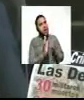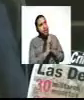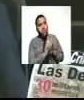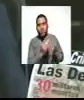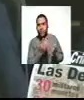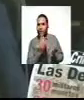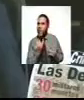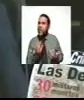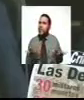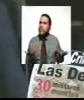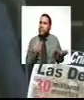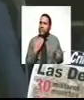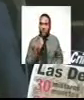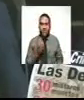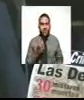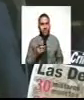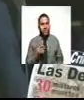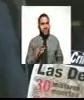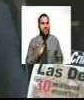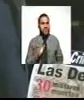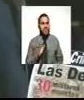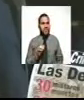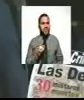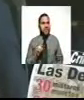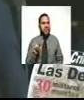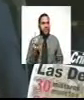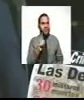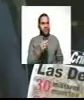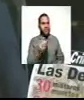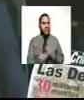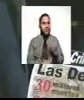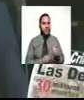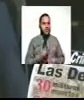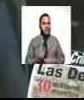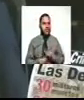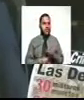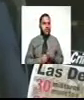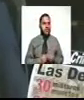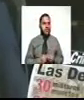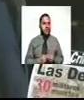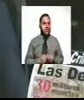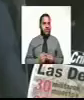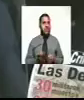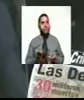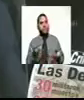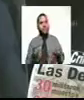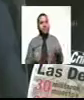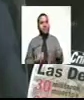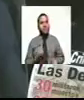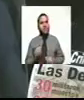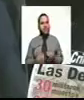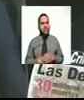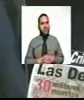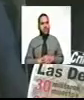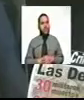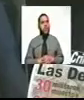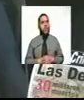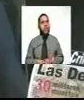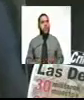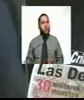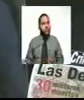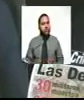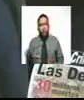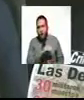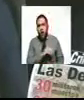está. Y yo le pido a usted, señor presidente, que nosotros todos,